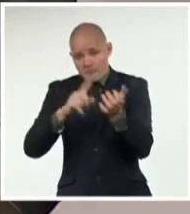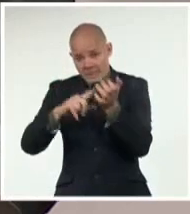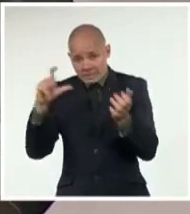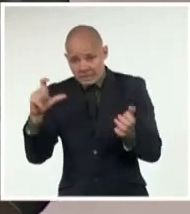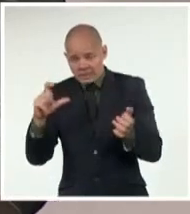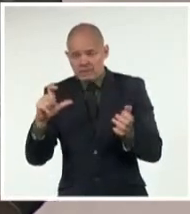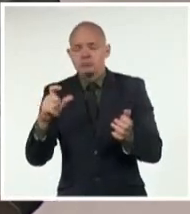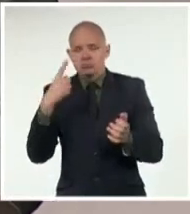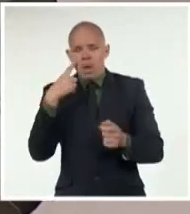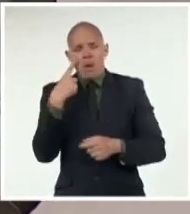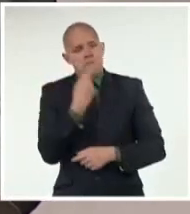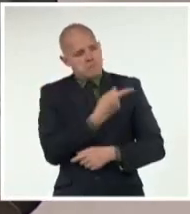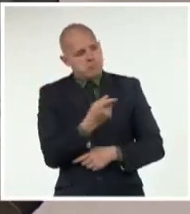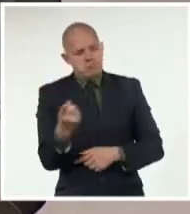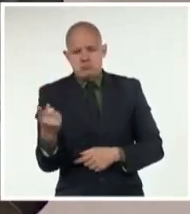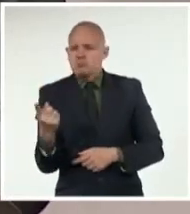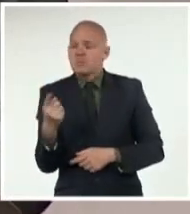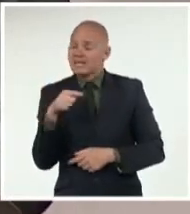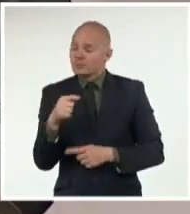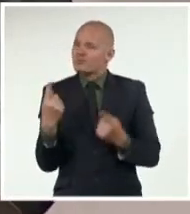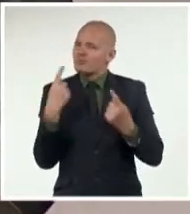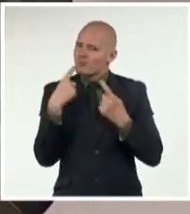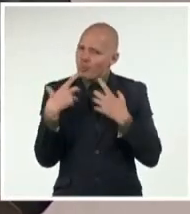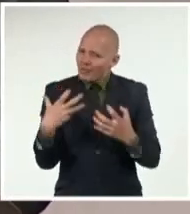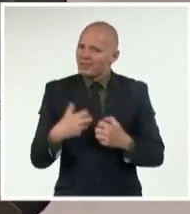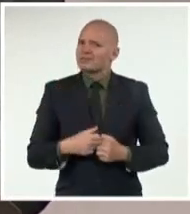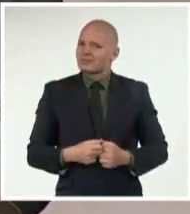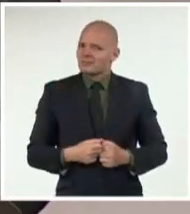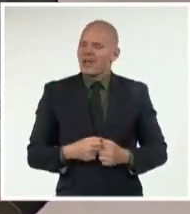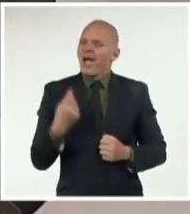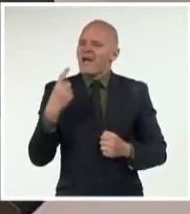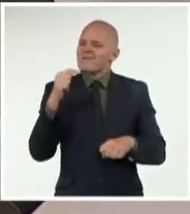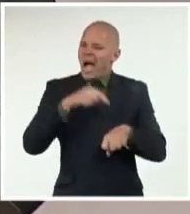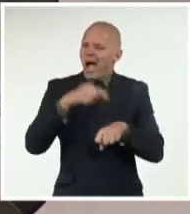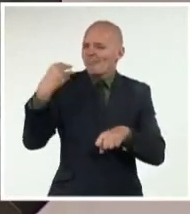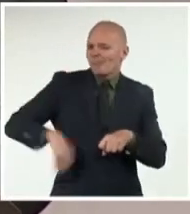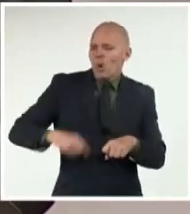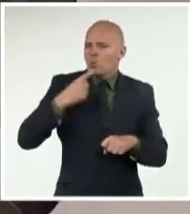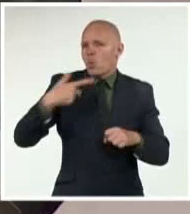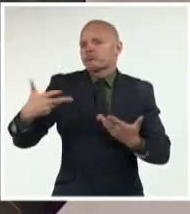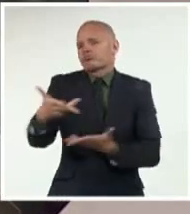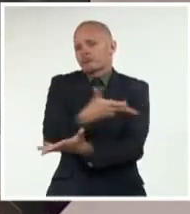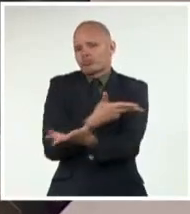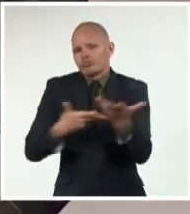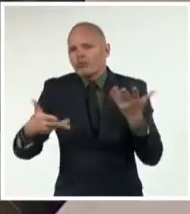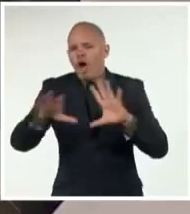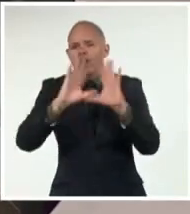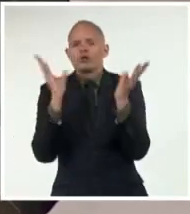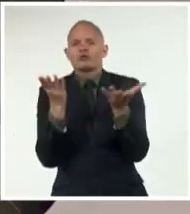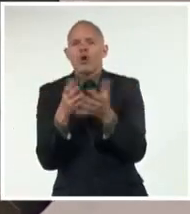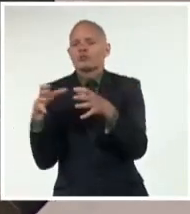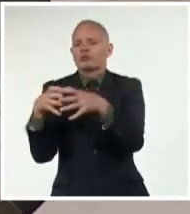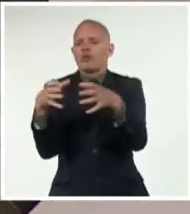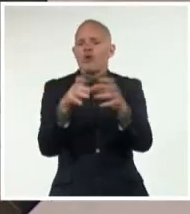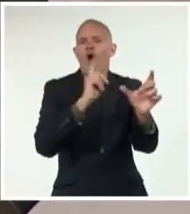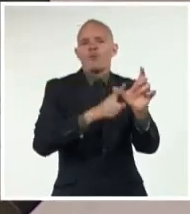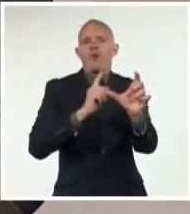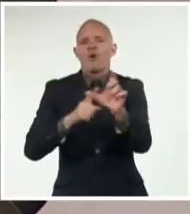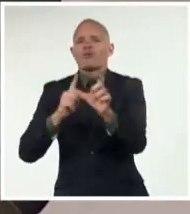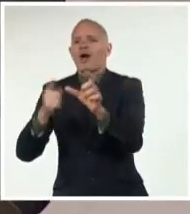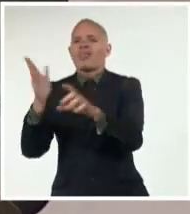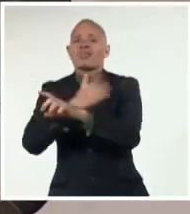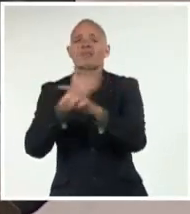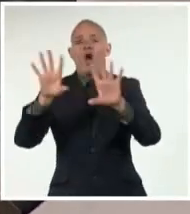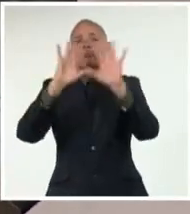encuentros como un espacio útil y necesario para el intercambio y la cooperación entre los partidos comunistas y obreros del